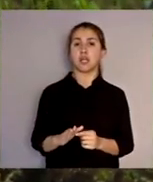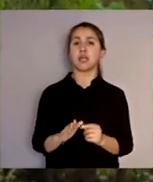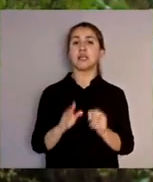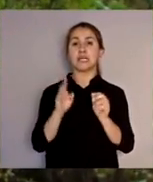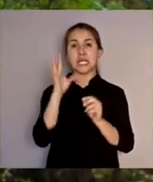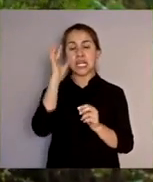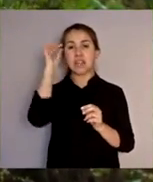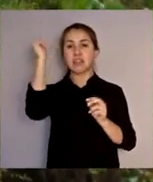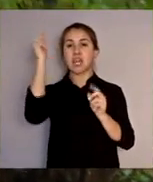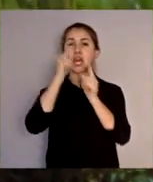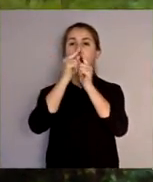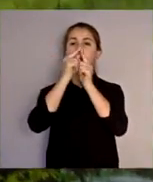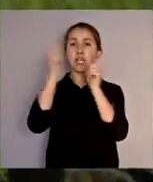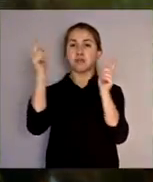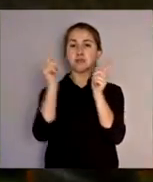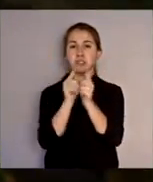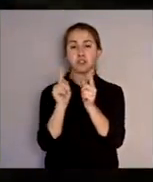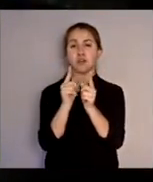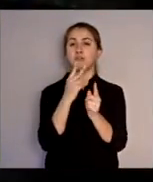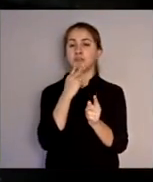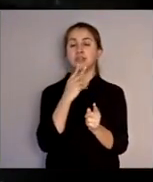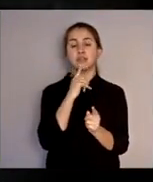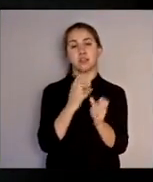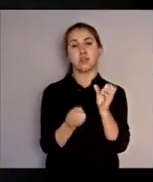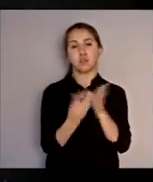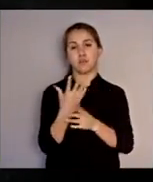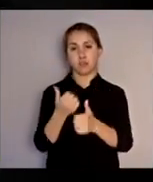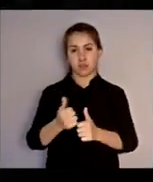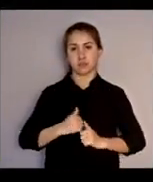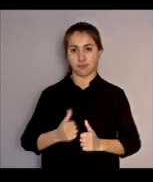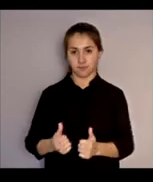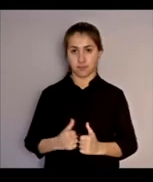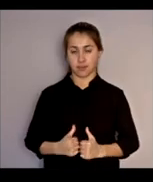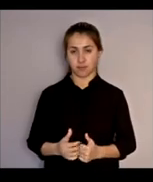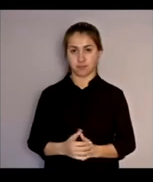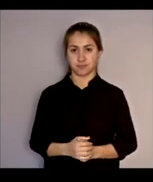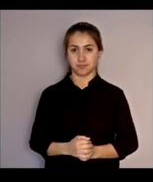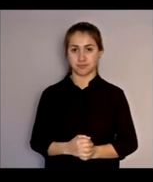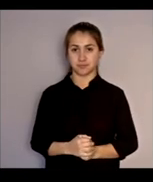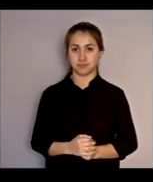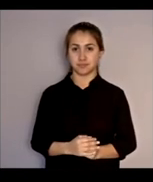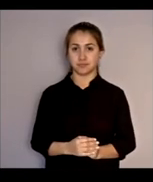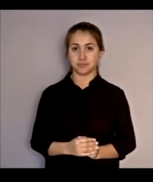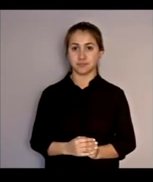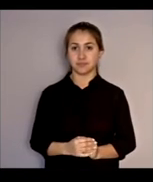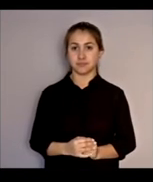envergadura de las ideas, ya que la vida siempre nos tiene nuevos desafíos.